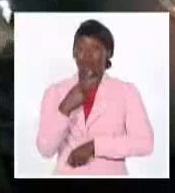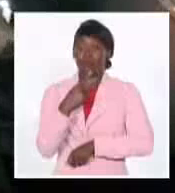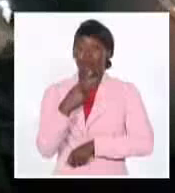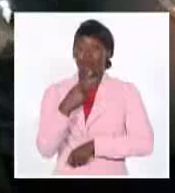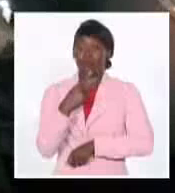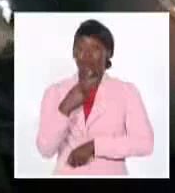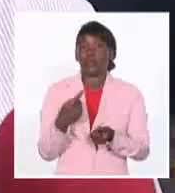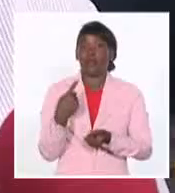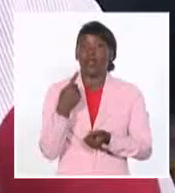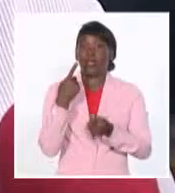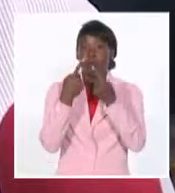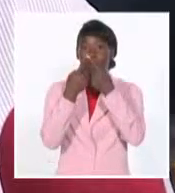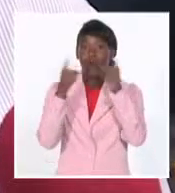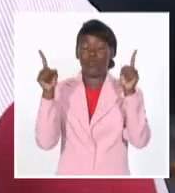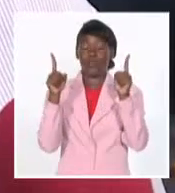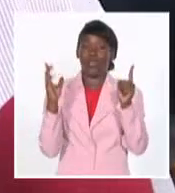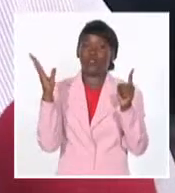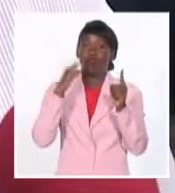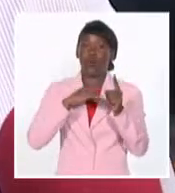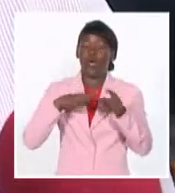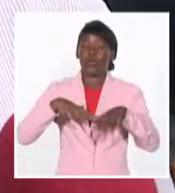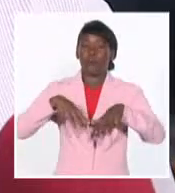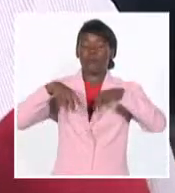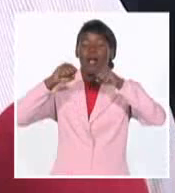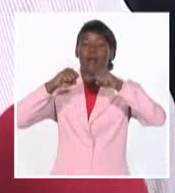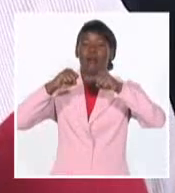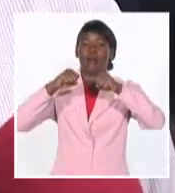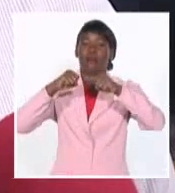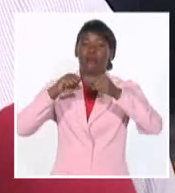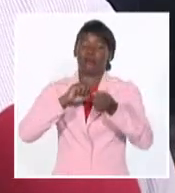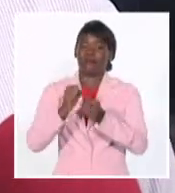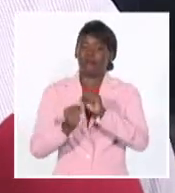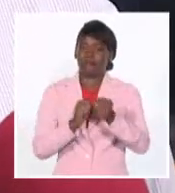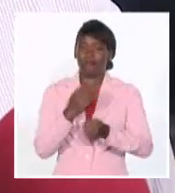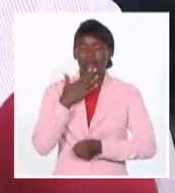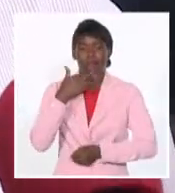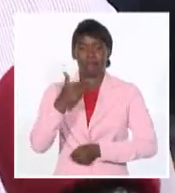vez que hay un sistema electroenergético nacional